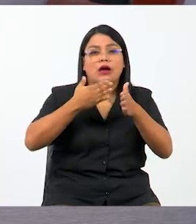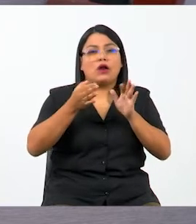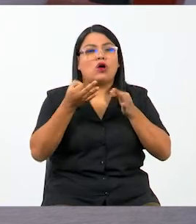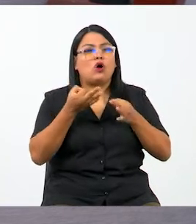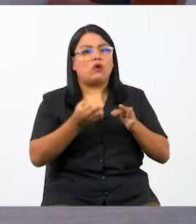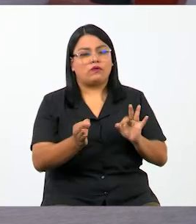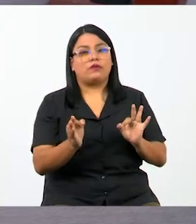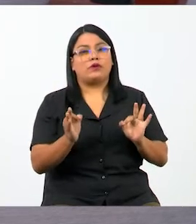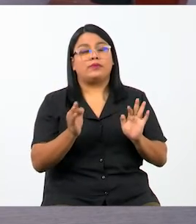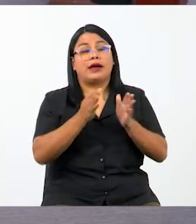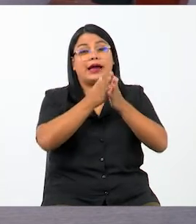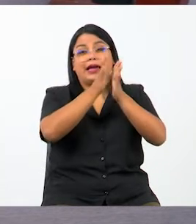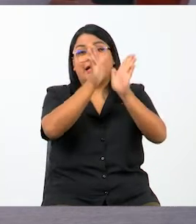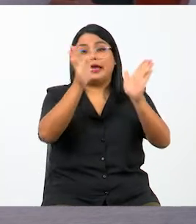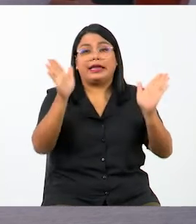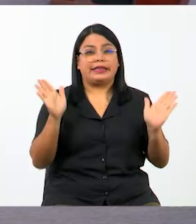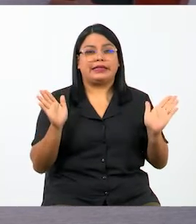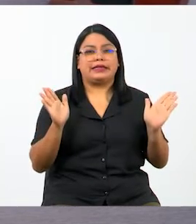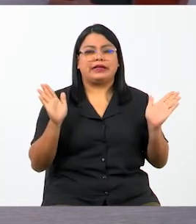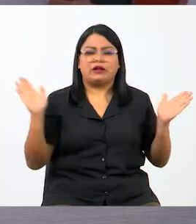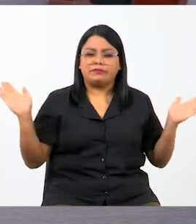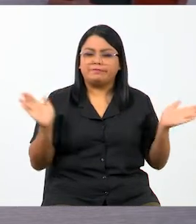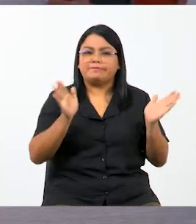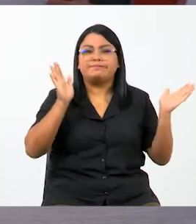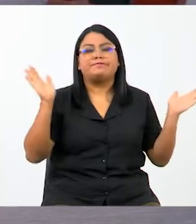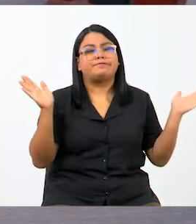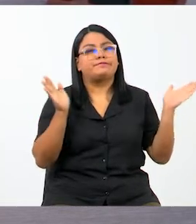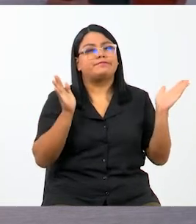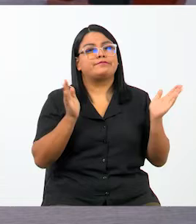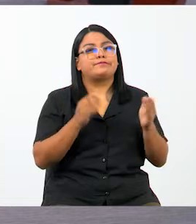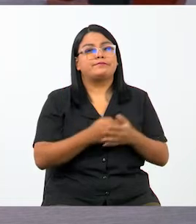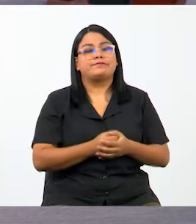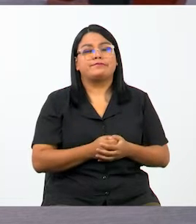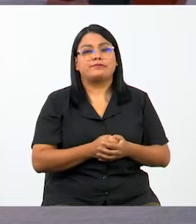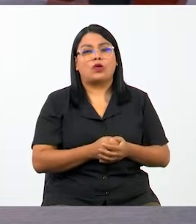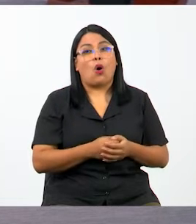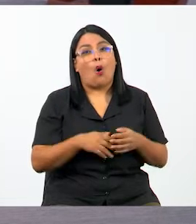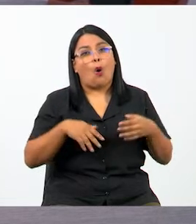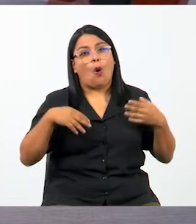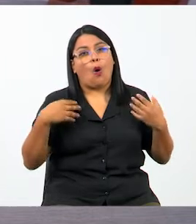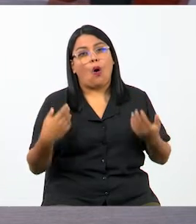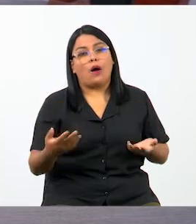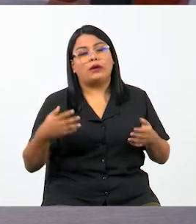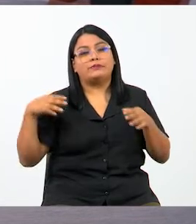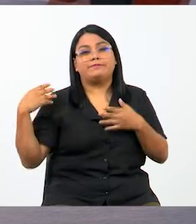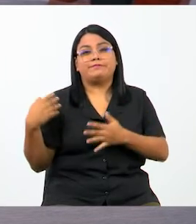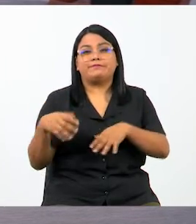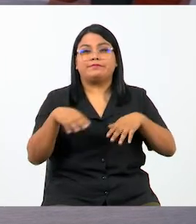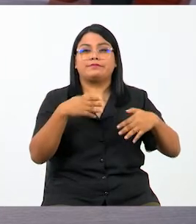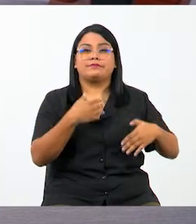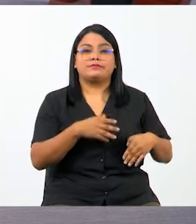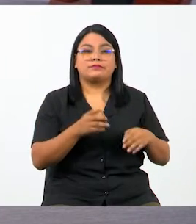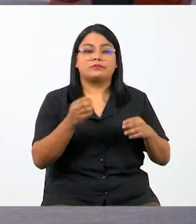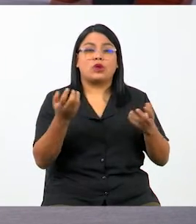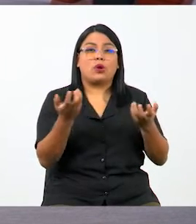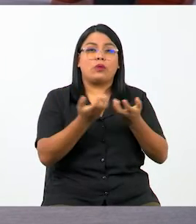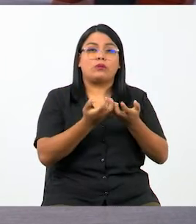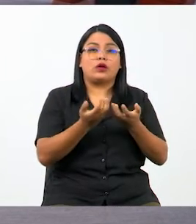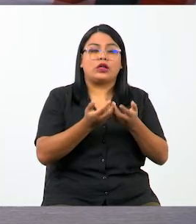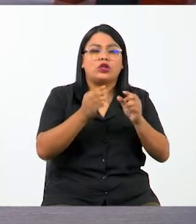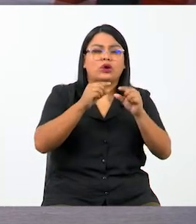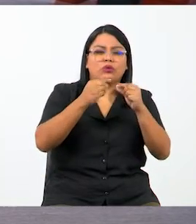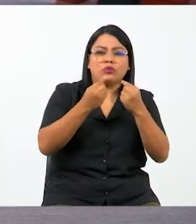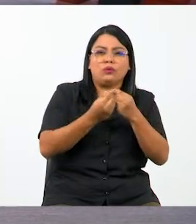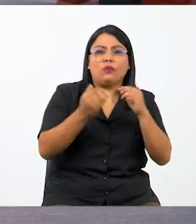como motivar la comprensión lectora o las actividades entre pares y entre grupos, y también